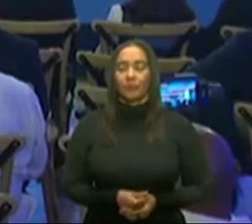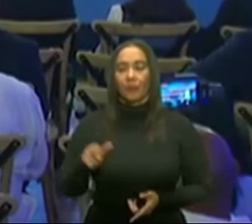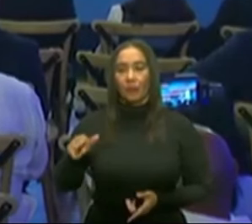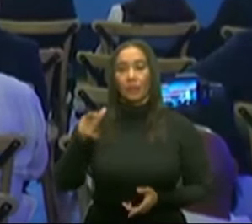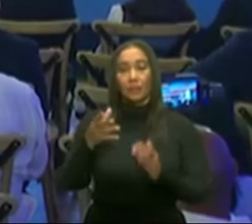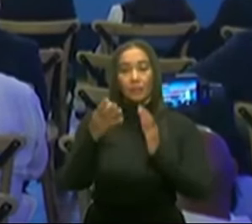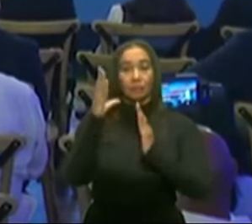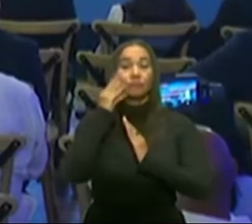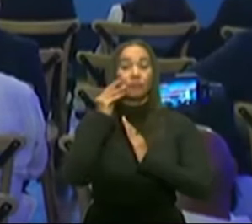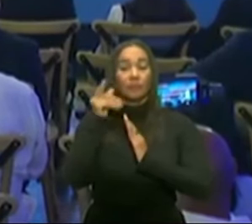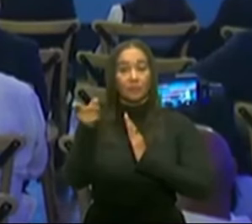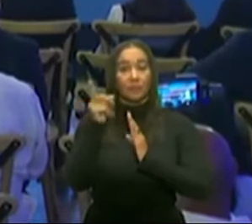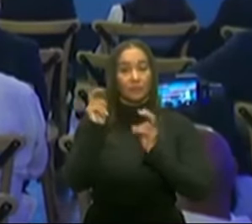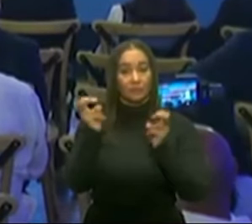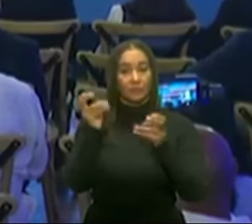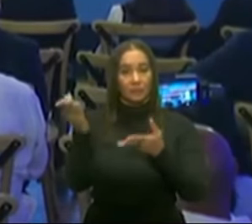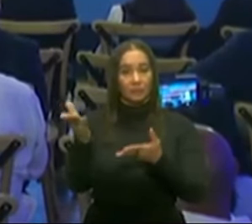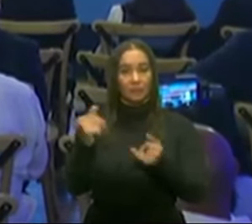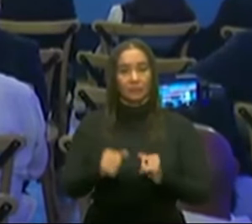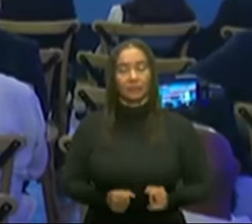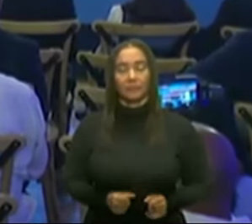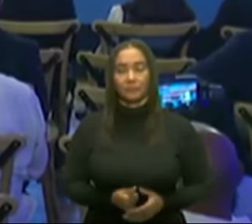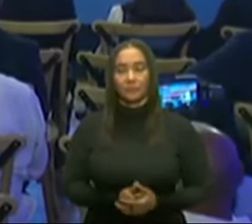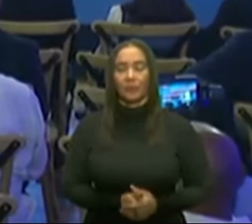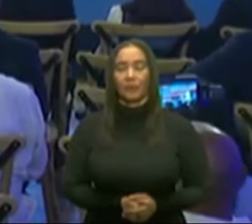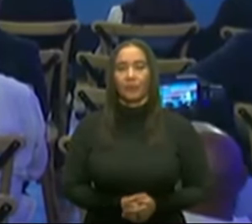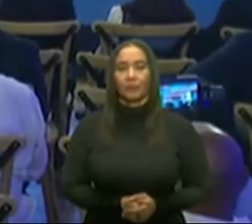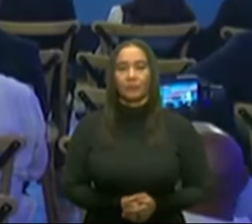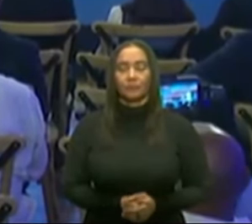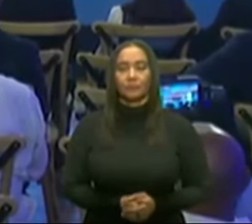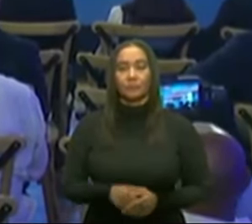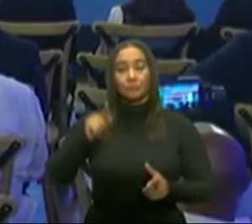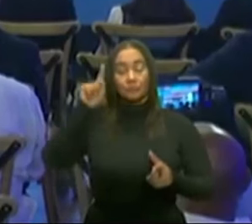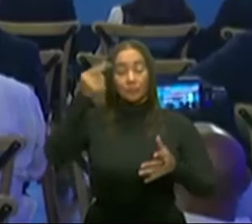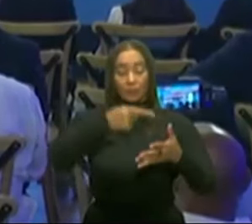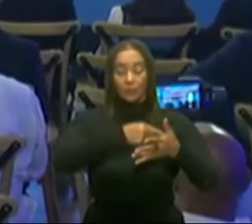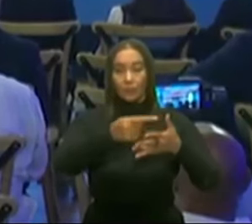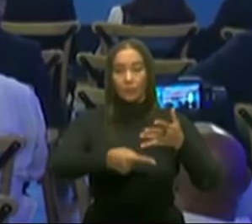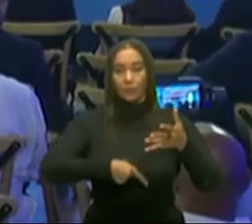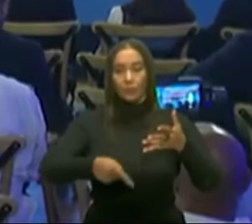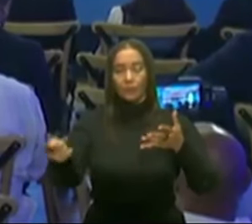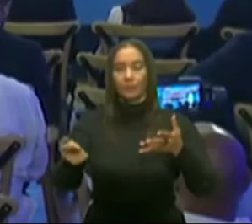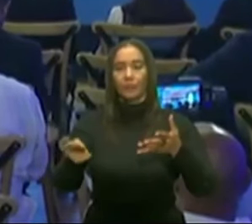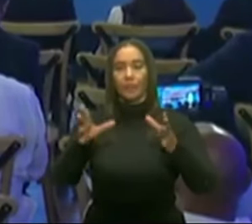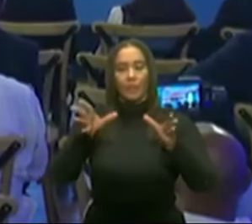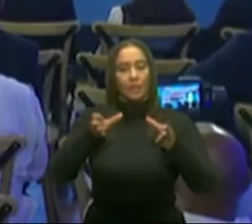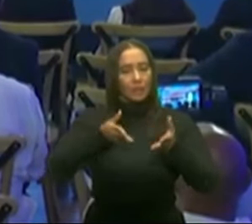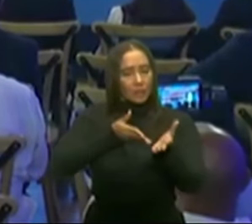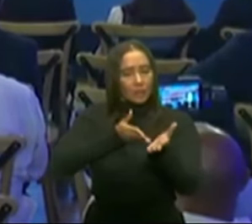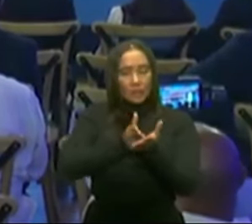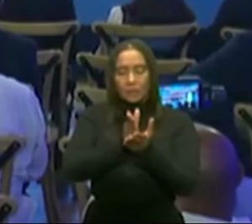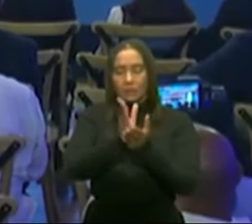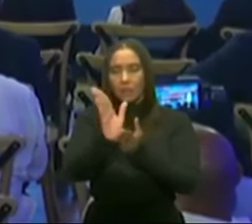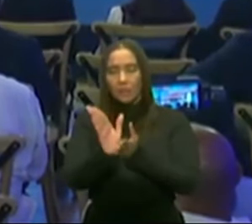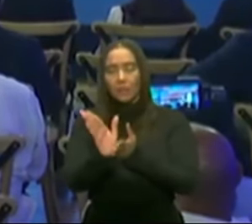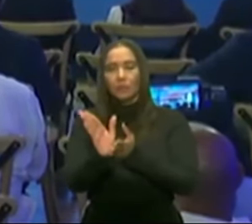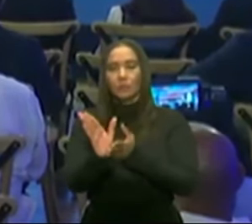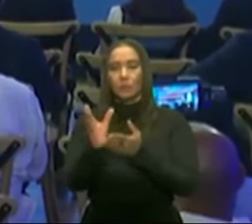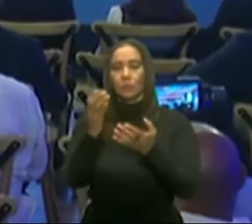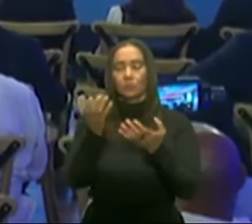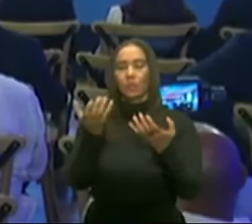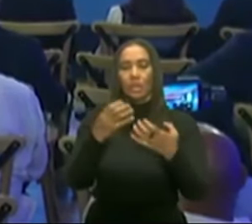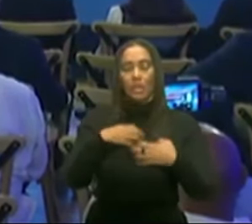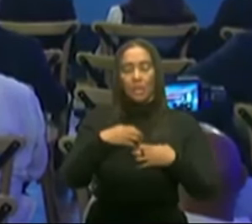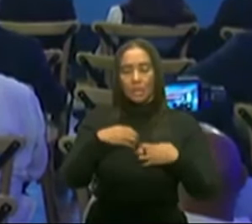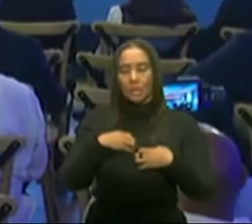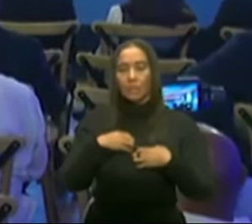tema con todos los detalles. Pero los principios generales es el acceso universal, tolerancia a la crítica, la no censura, el